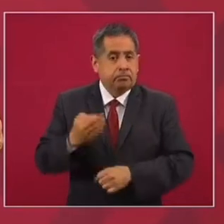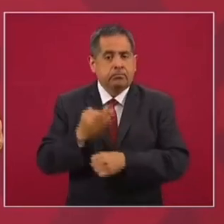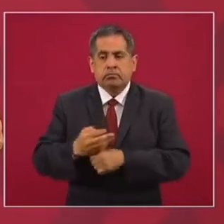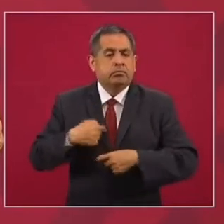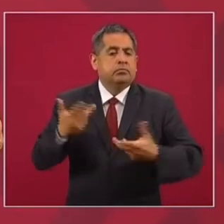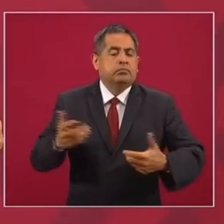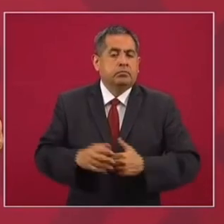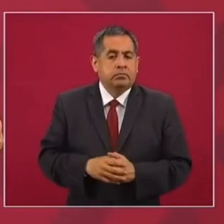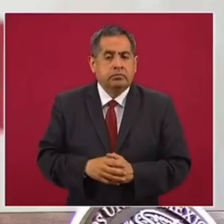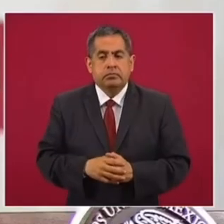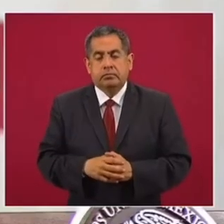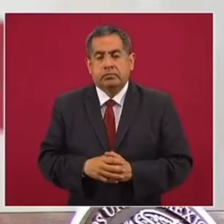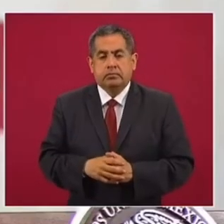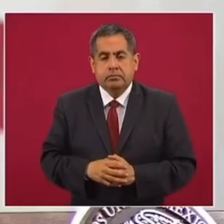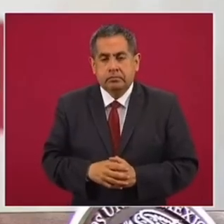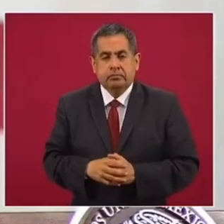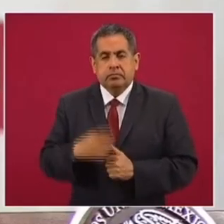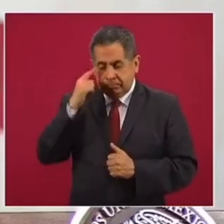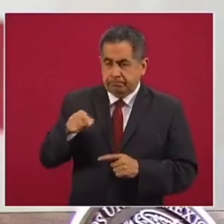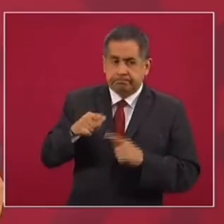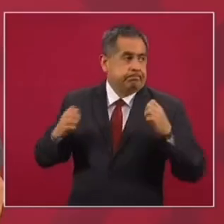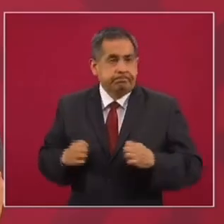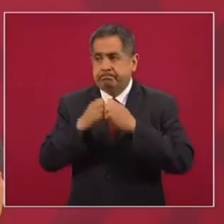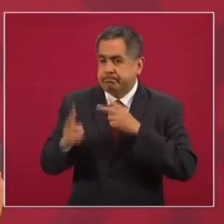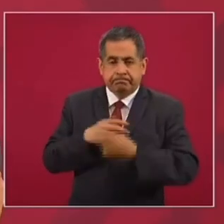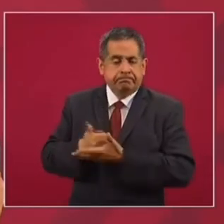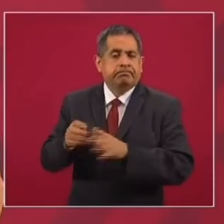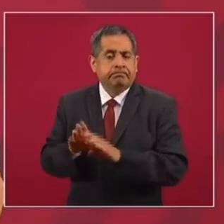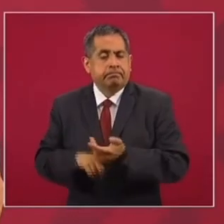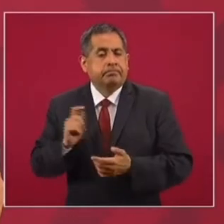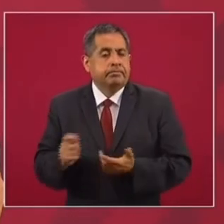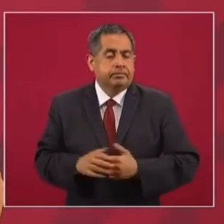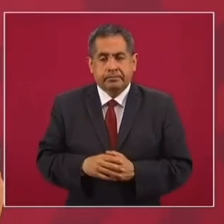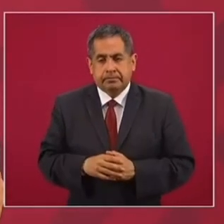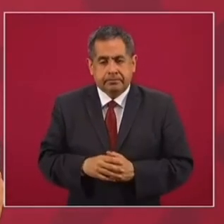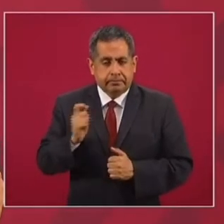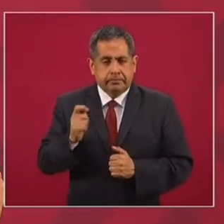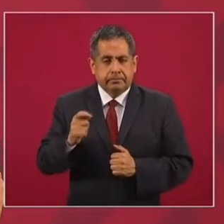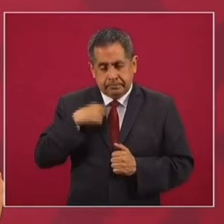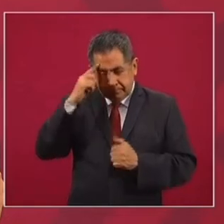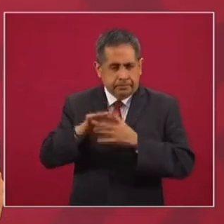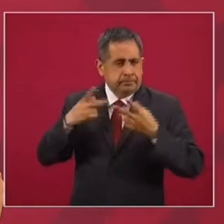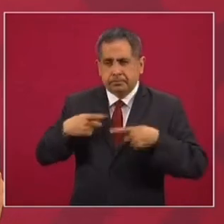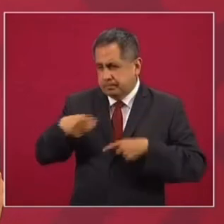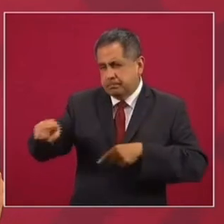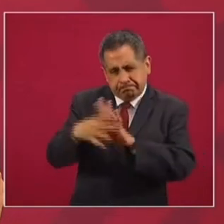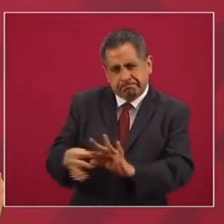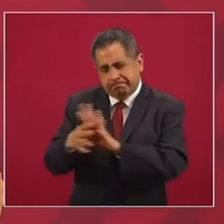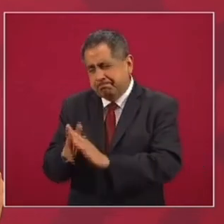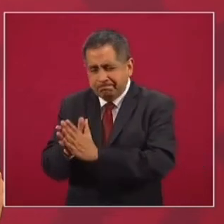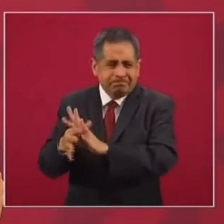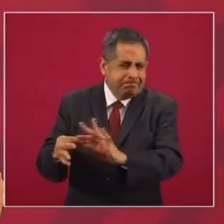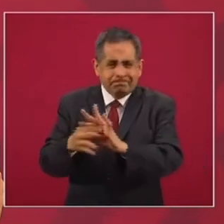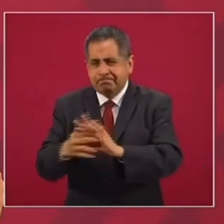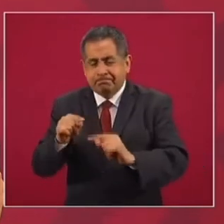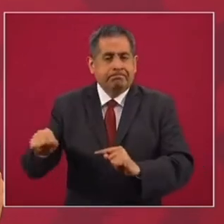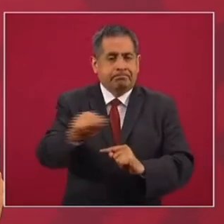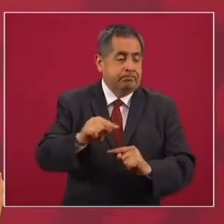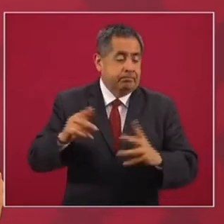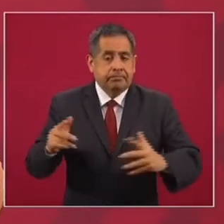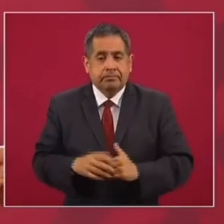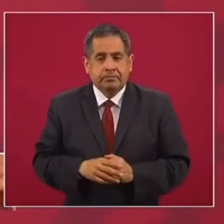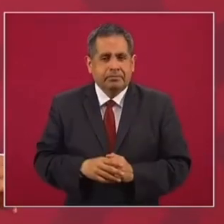haciendo para atender la emergencia? Es convencer a la gente de